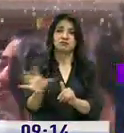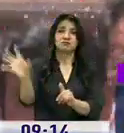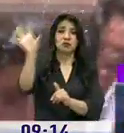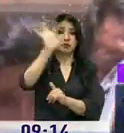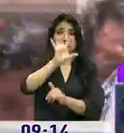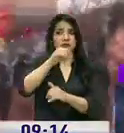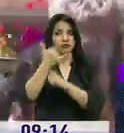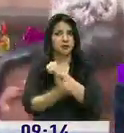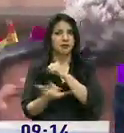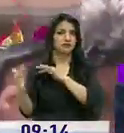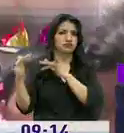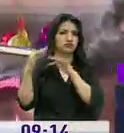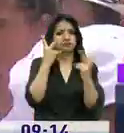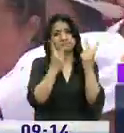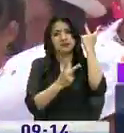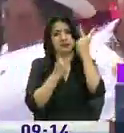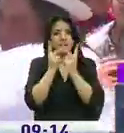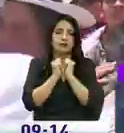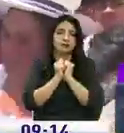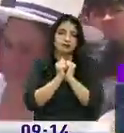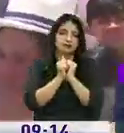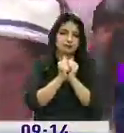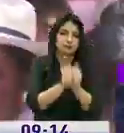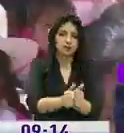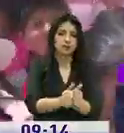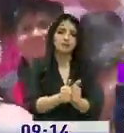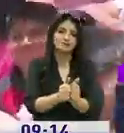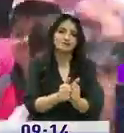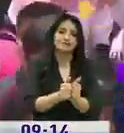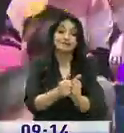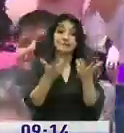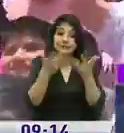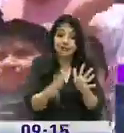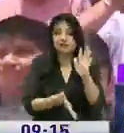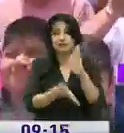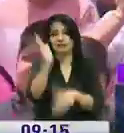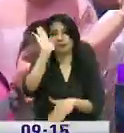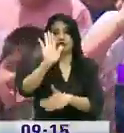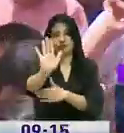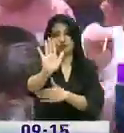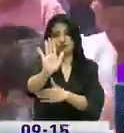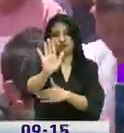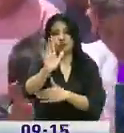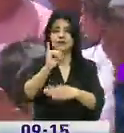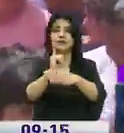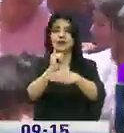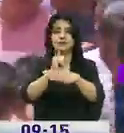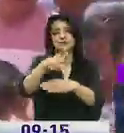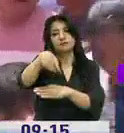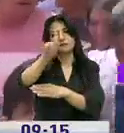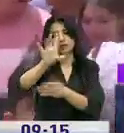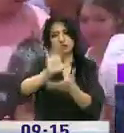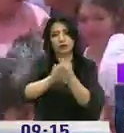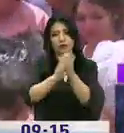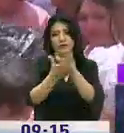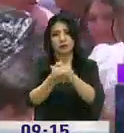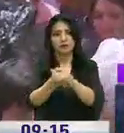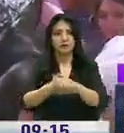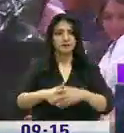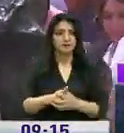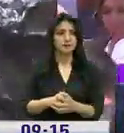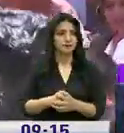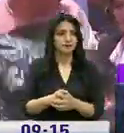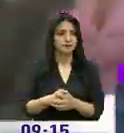y fuera de él para poderla acompañar y visitarla antes de retornar a su basílica el 1 de noviembre. Muchos